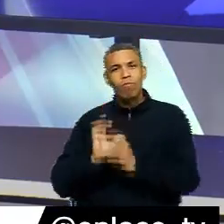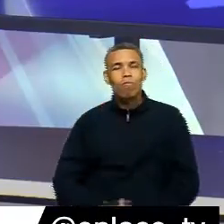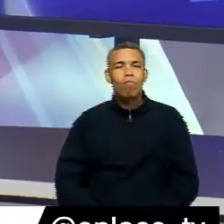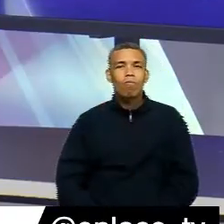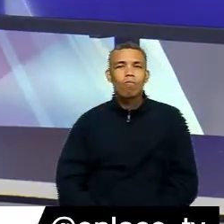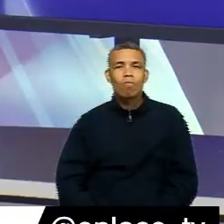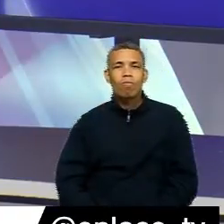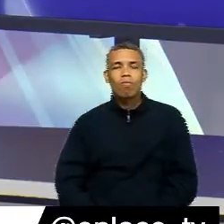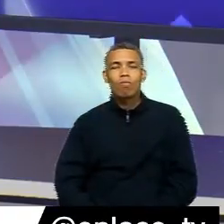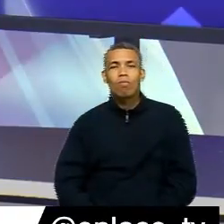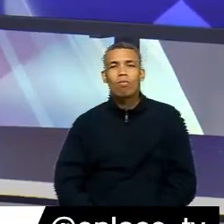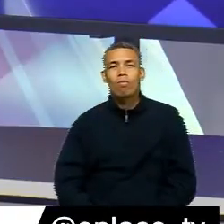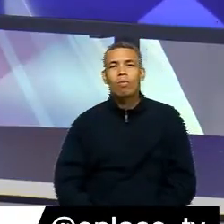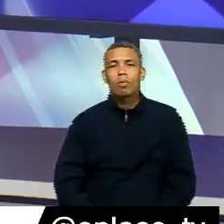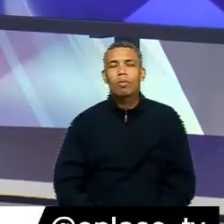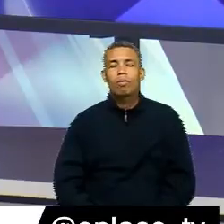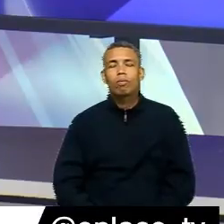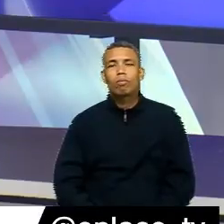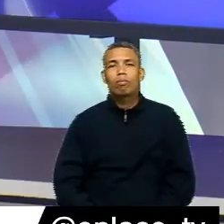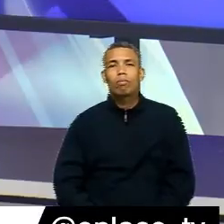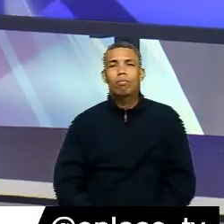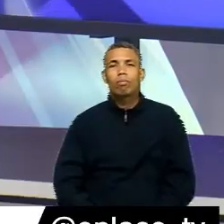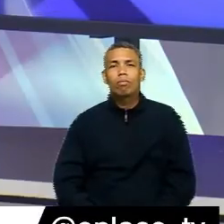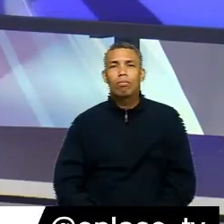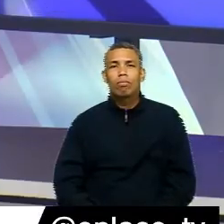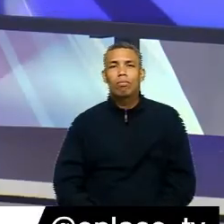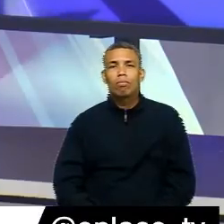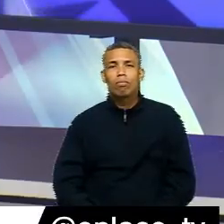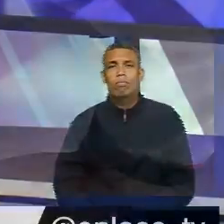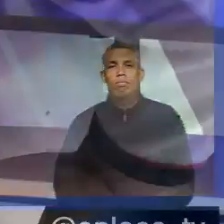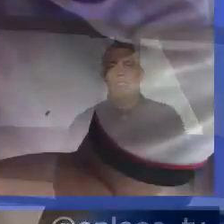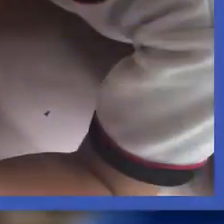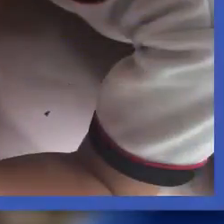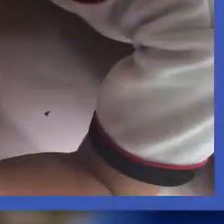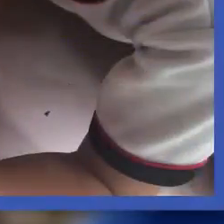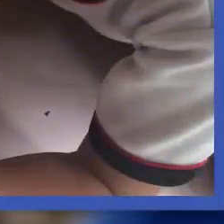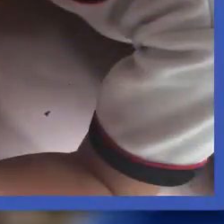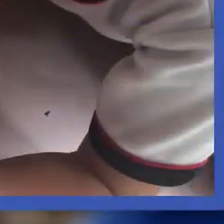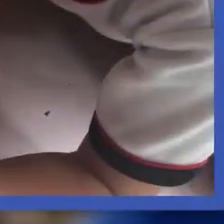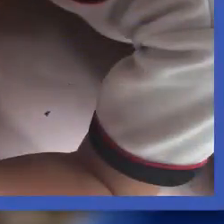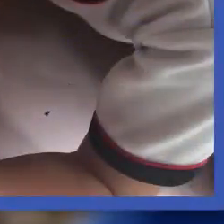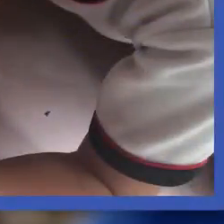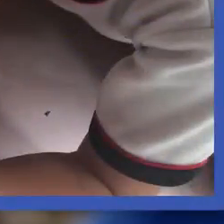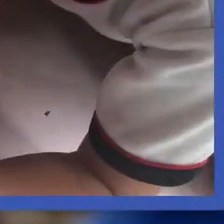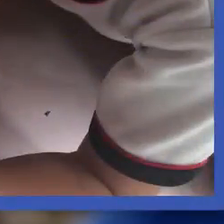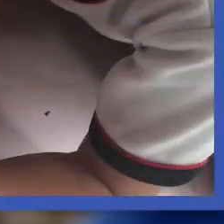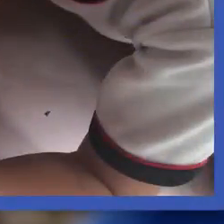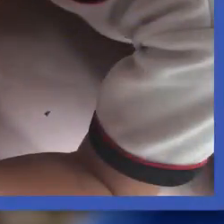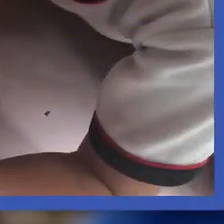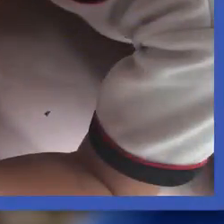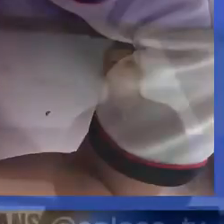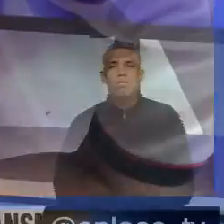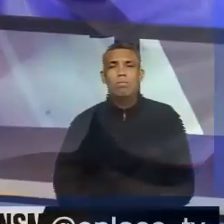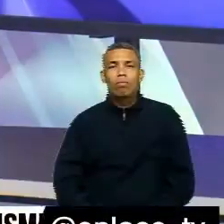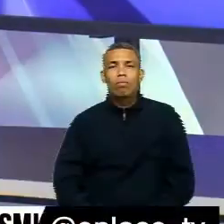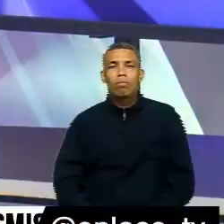En el Liceo Nueva Generación utilizan el arte para que los niños construyan múltiples formas de aprendizaje.